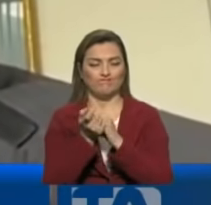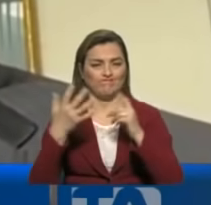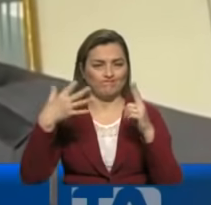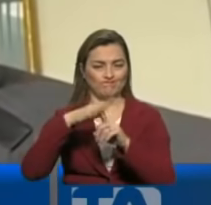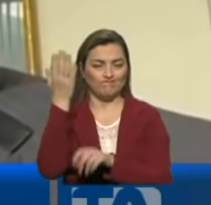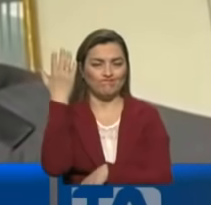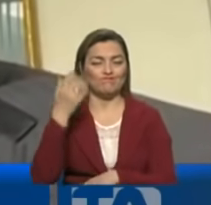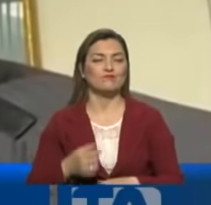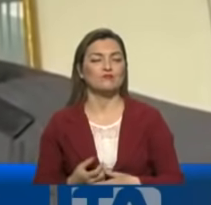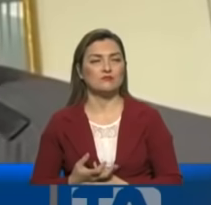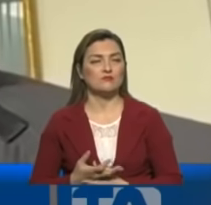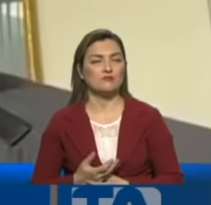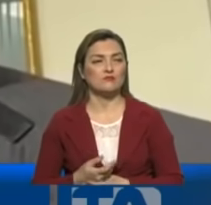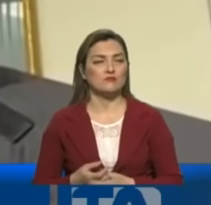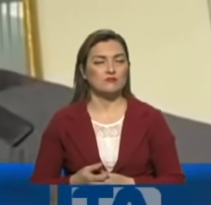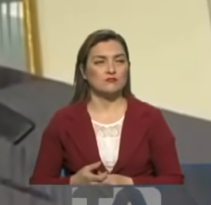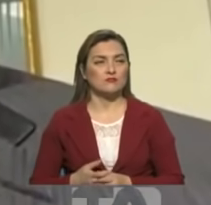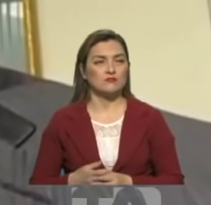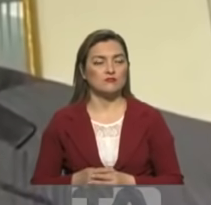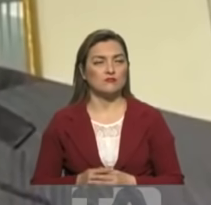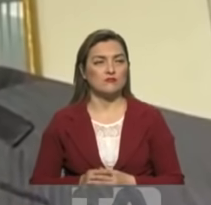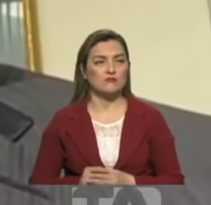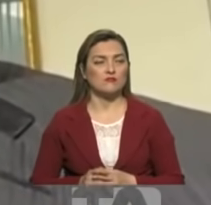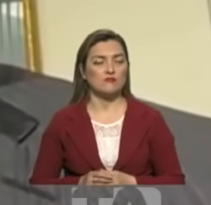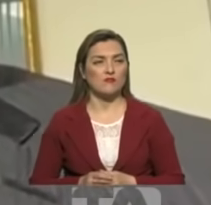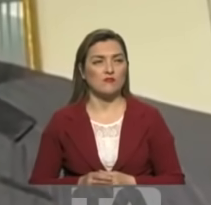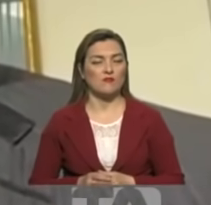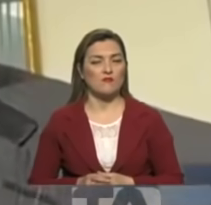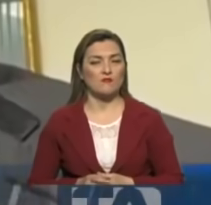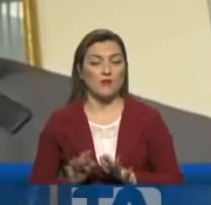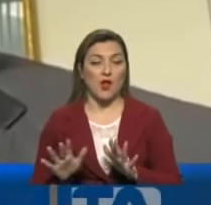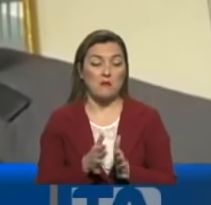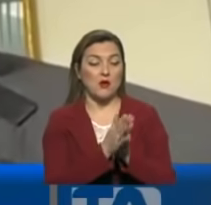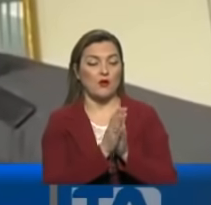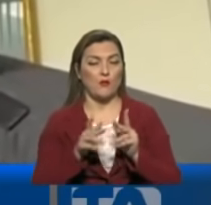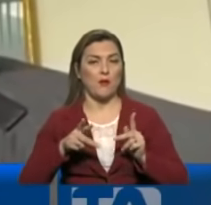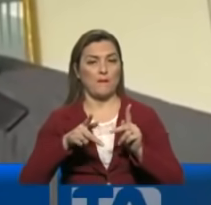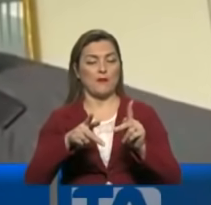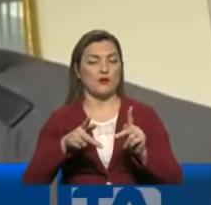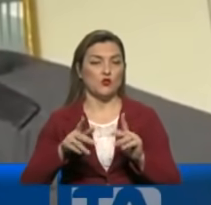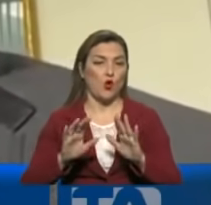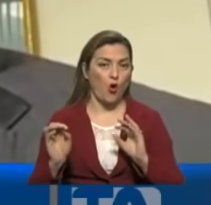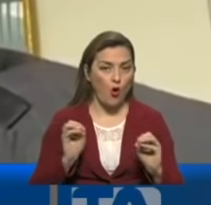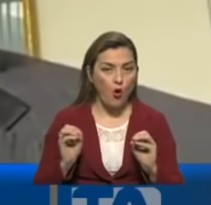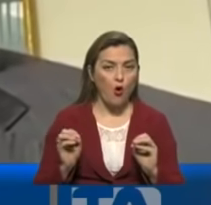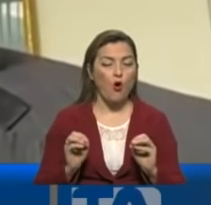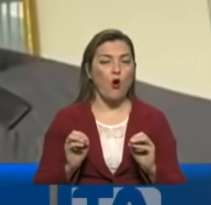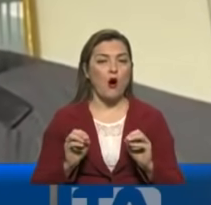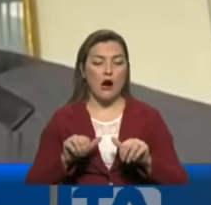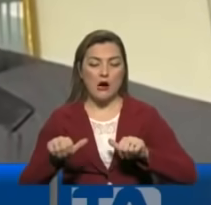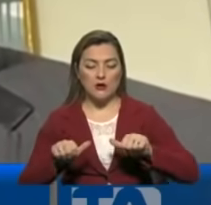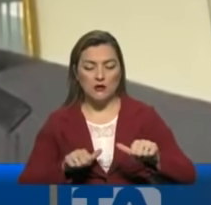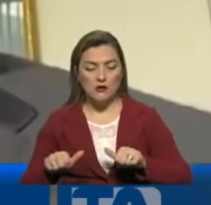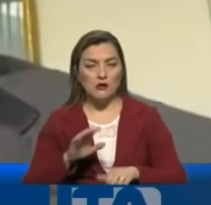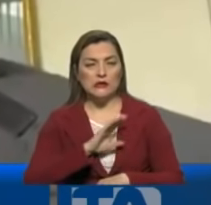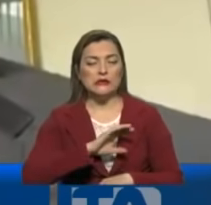situación del alcalde y tendrá que, por obvias razones, solicitar permiso o tendrá que hacer algún asunto administrativo en